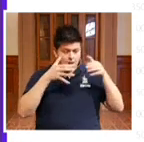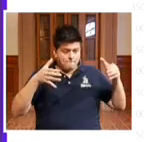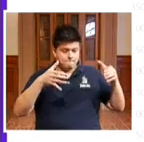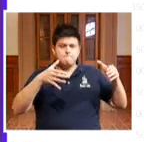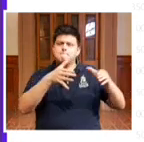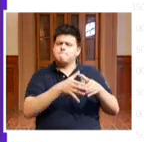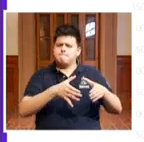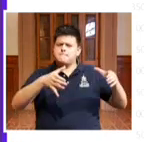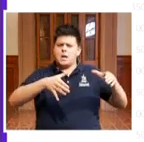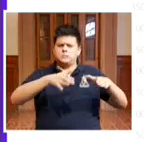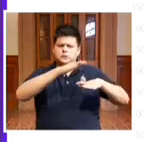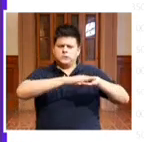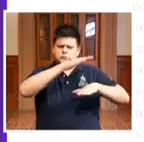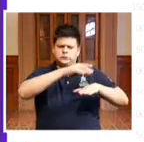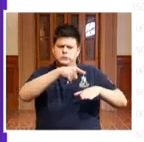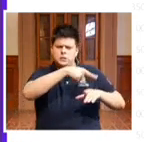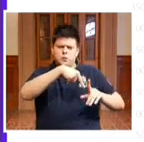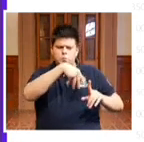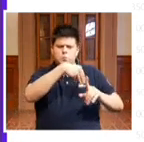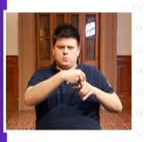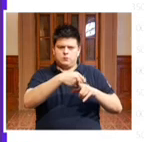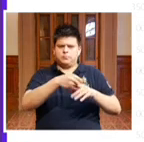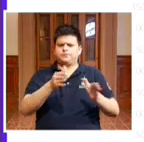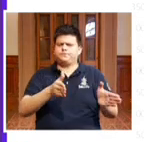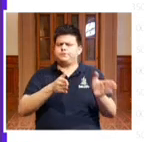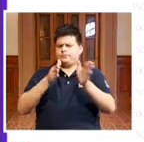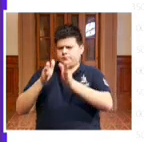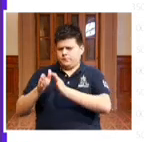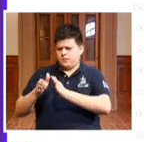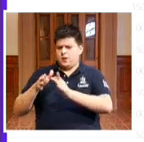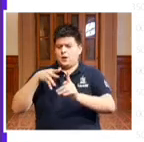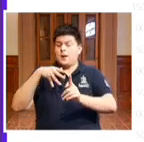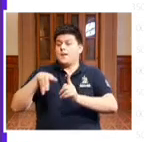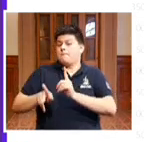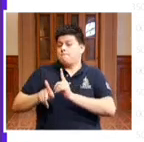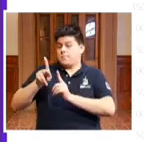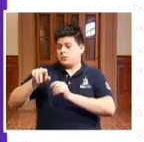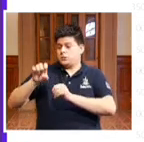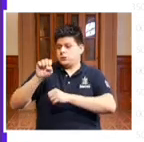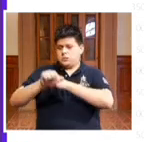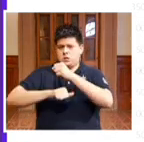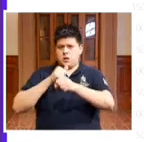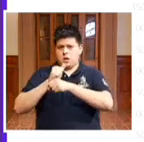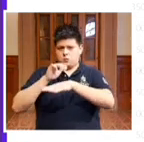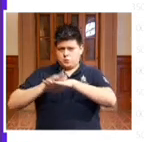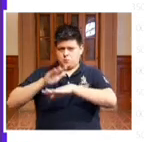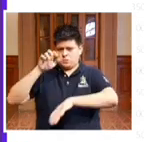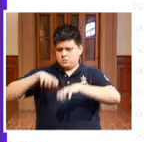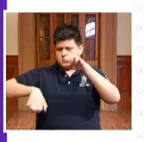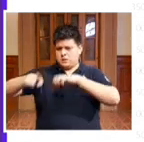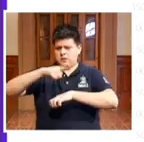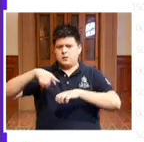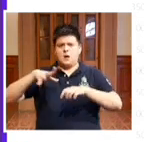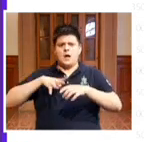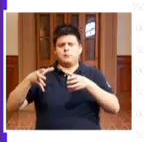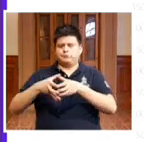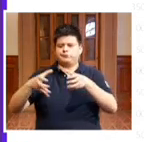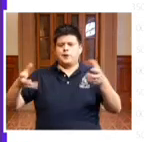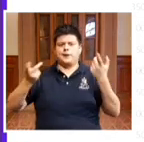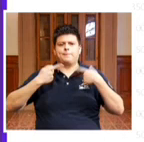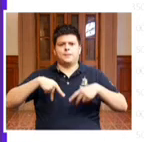casos. Y en el grupo de 60 años y más sigue siendo donde más se están concentrando los